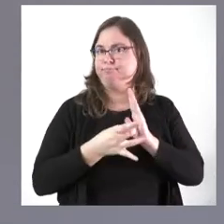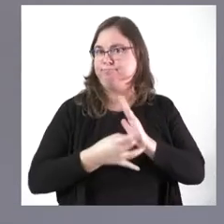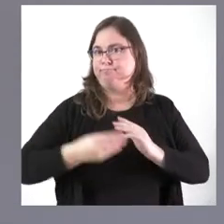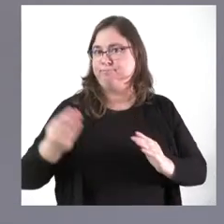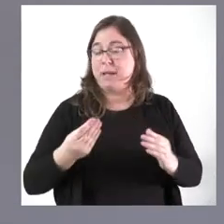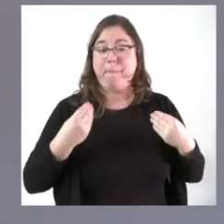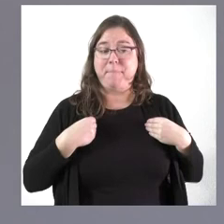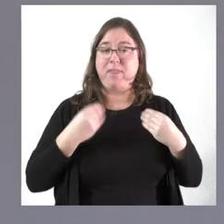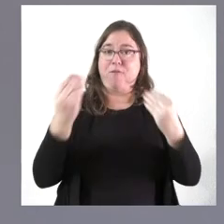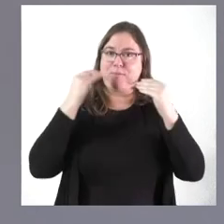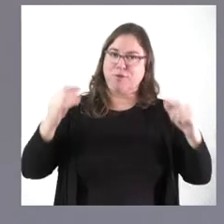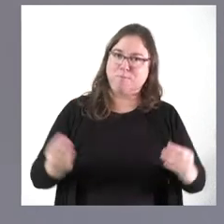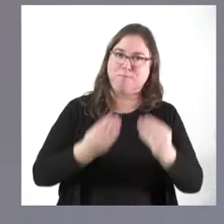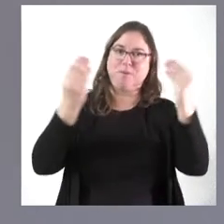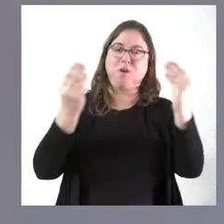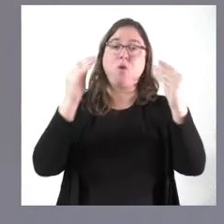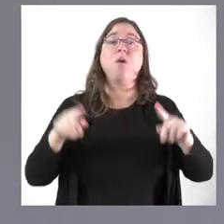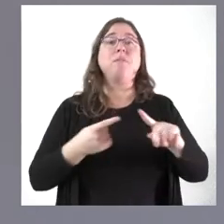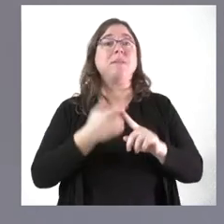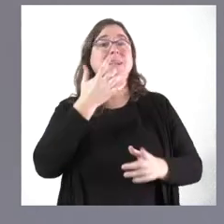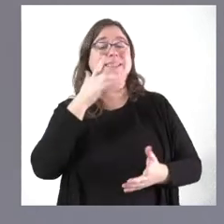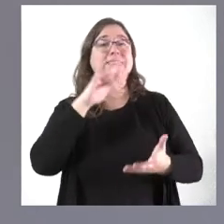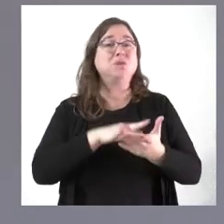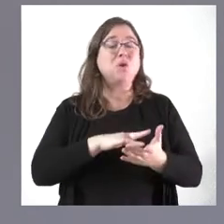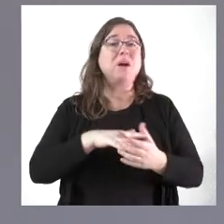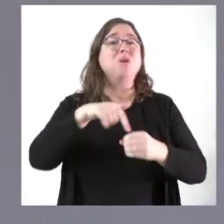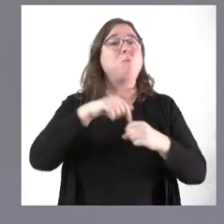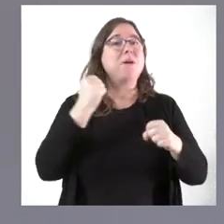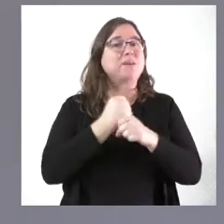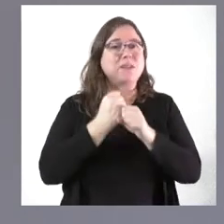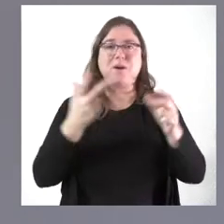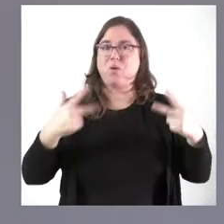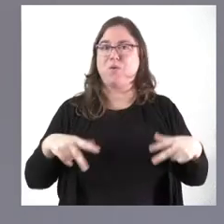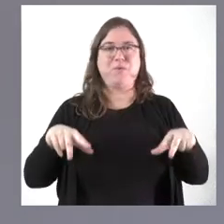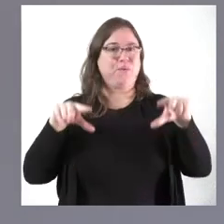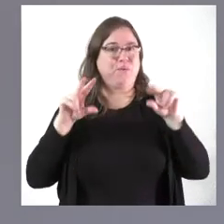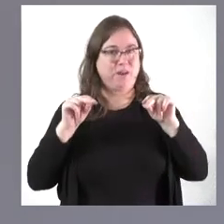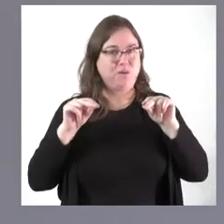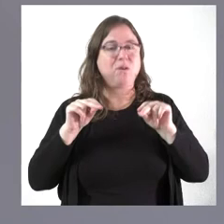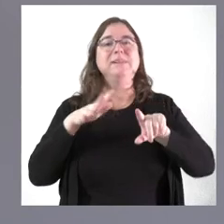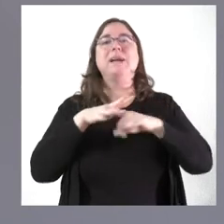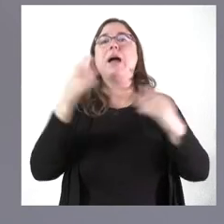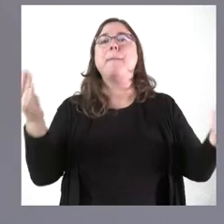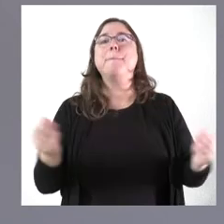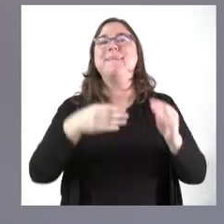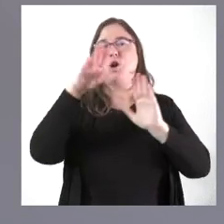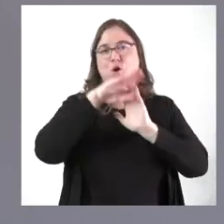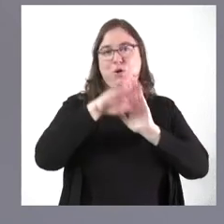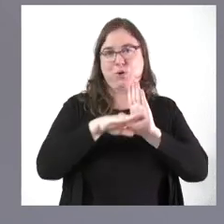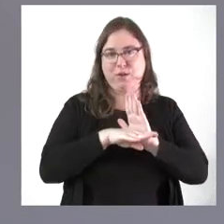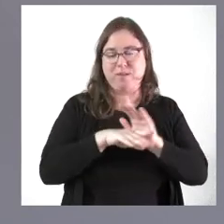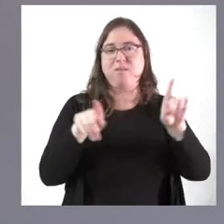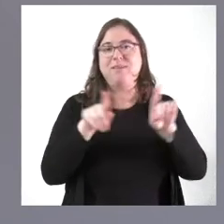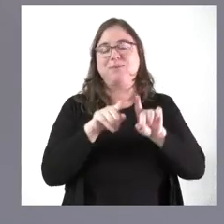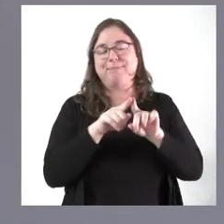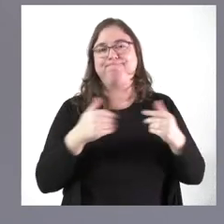mejorar su nivel de formación y que luego cuando el puesto de trabajo finalice les va a permitir acceder mejores condiciones alguna responsabilidad vinculada